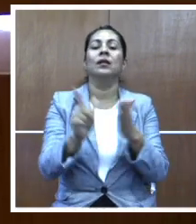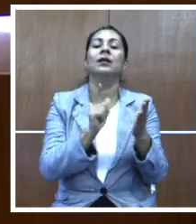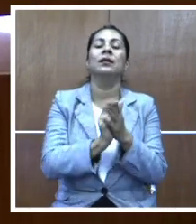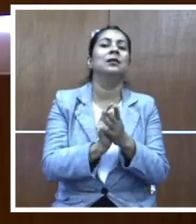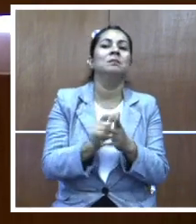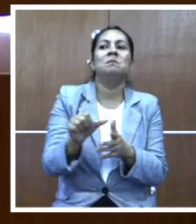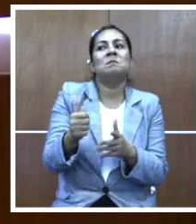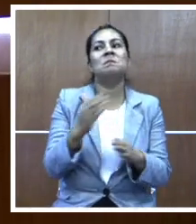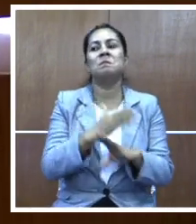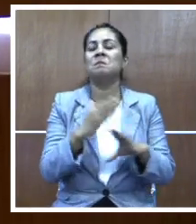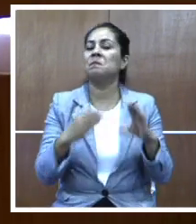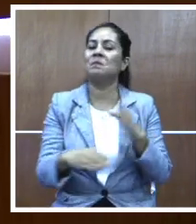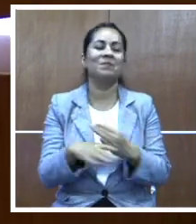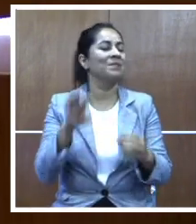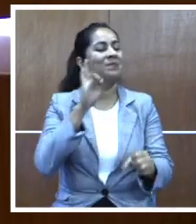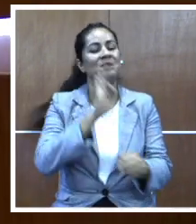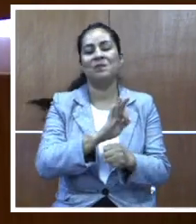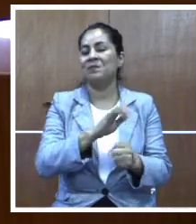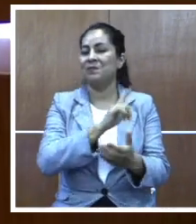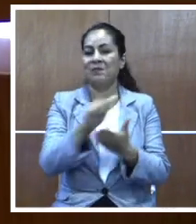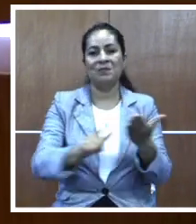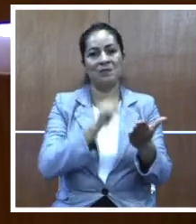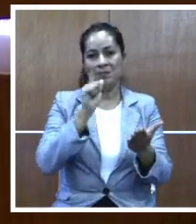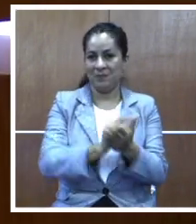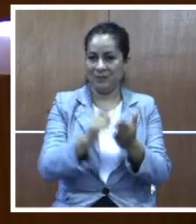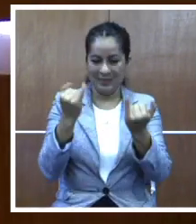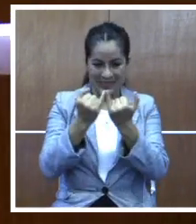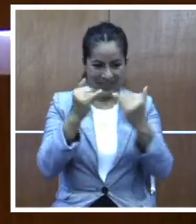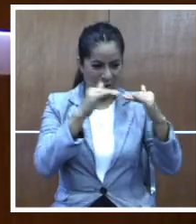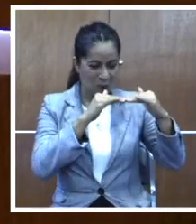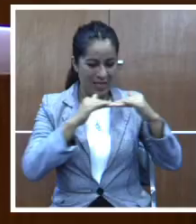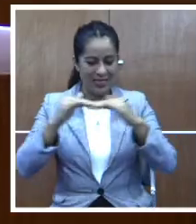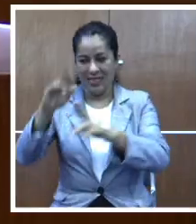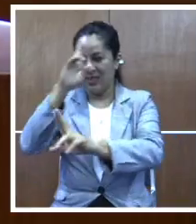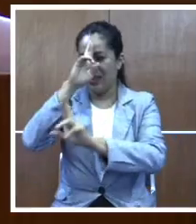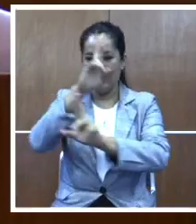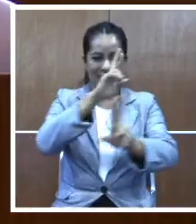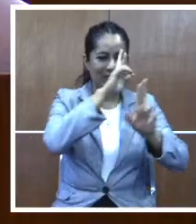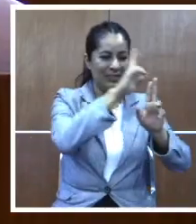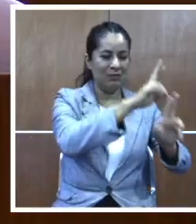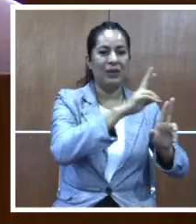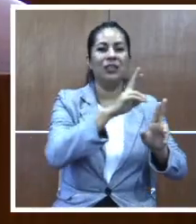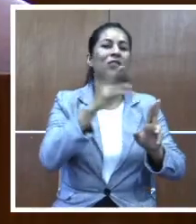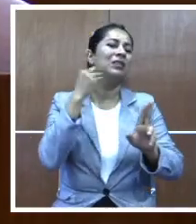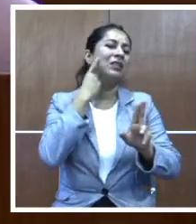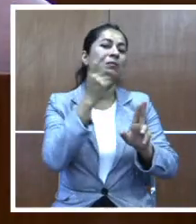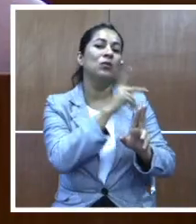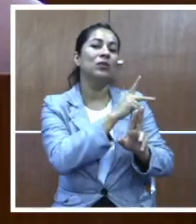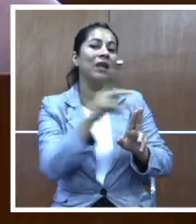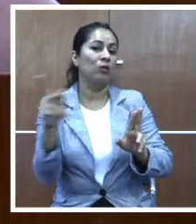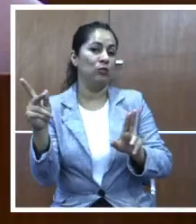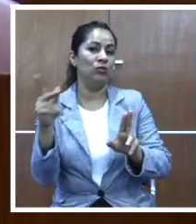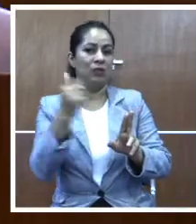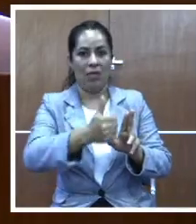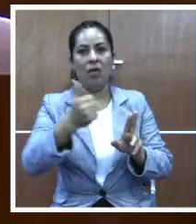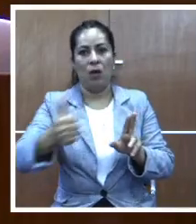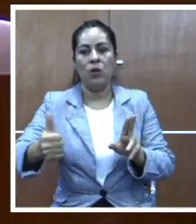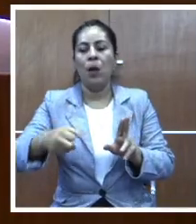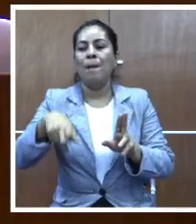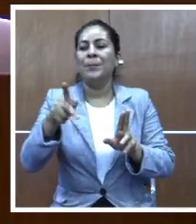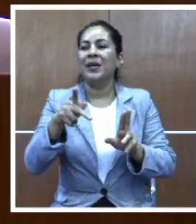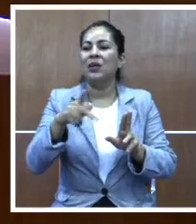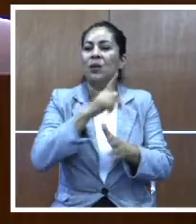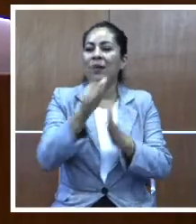otra cosa que defender la legalidad, la igualdad y el respeto mutuo entre diputadas y diputados. Pero la